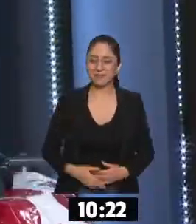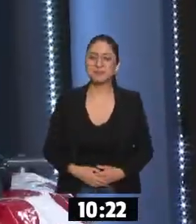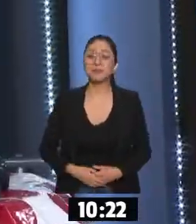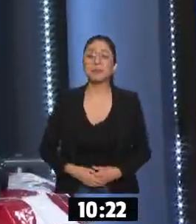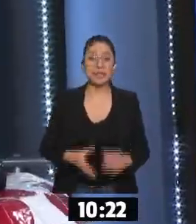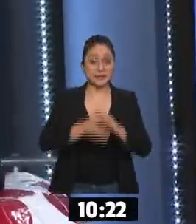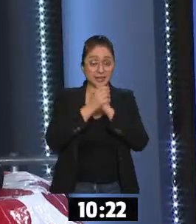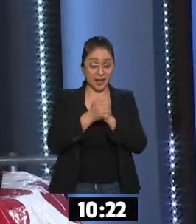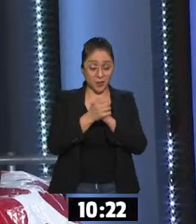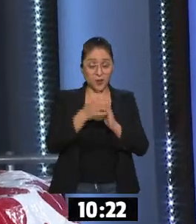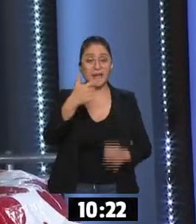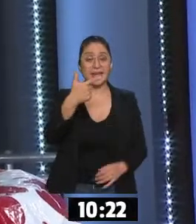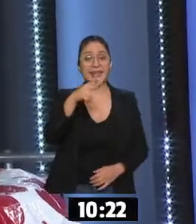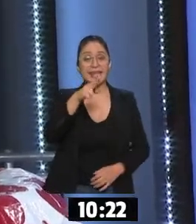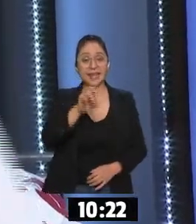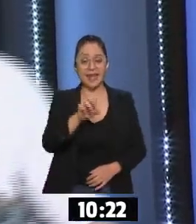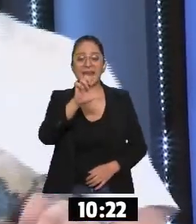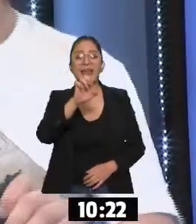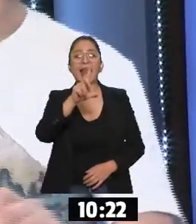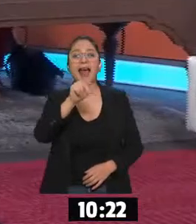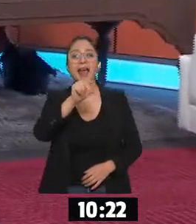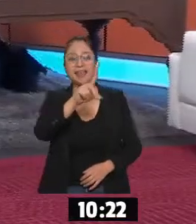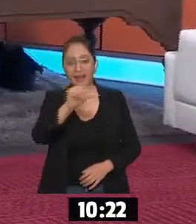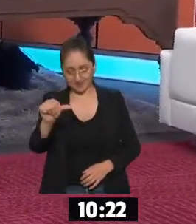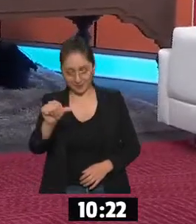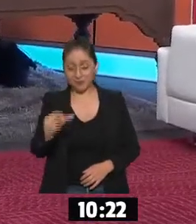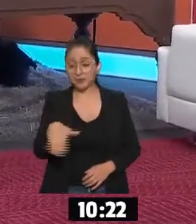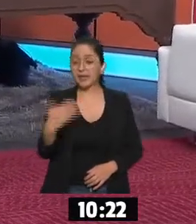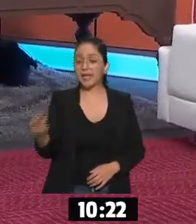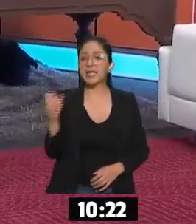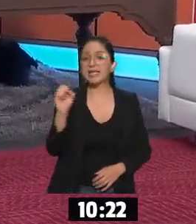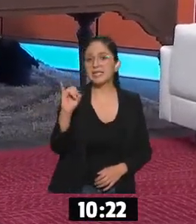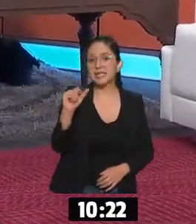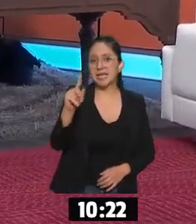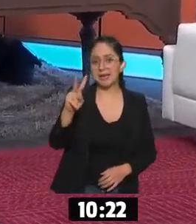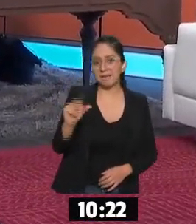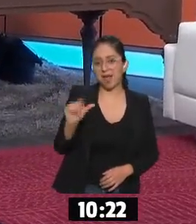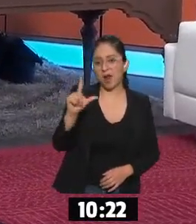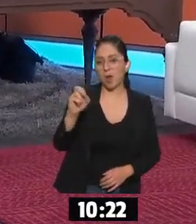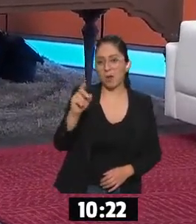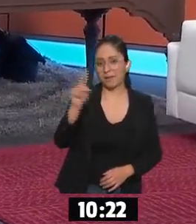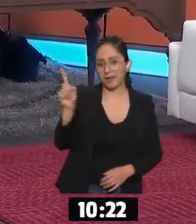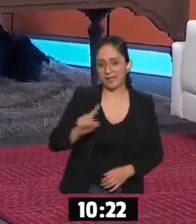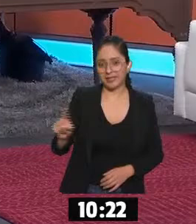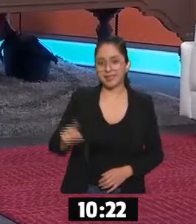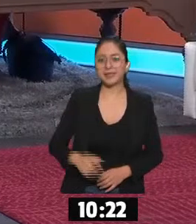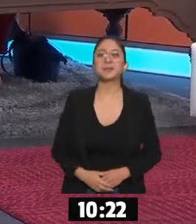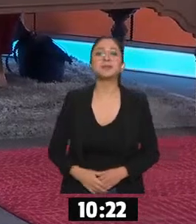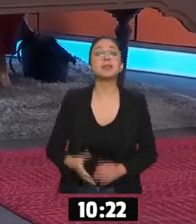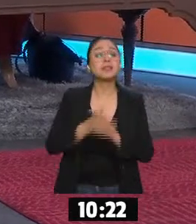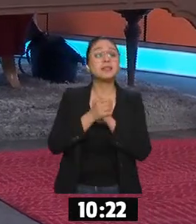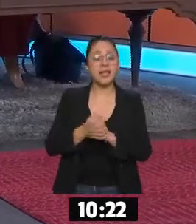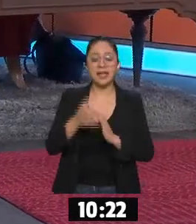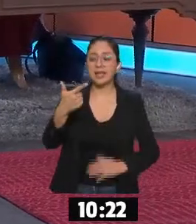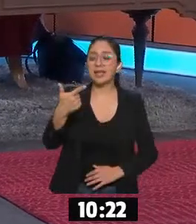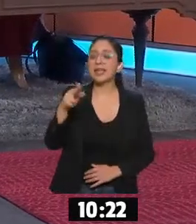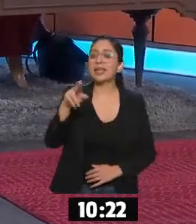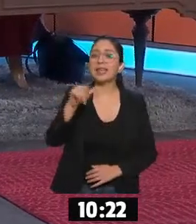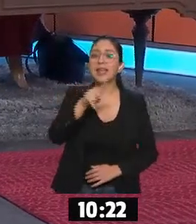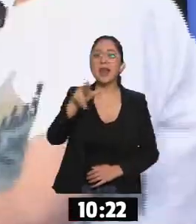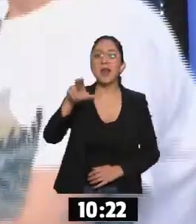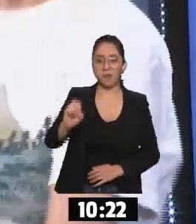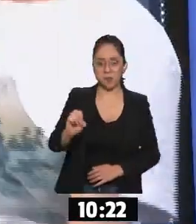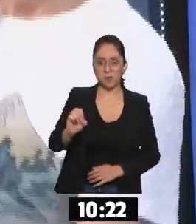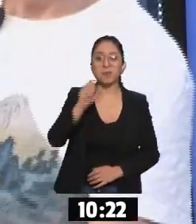Saludos para Guille, Eladia. Para Silvia López. Saludos a Guillermo